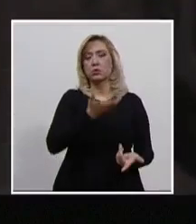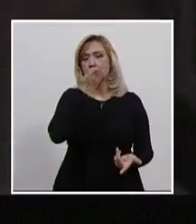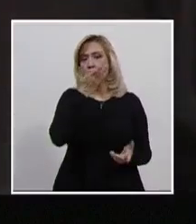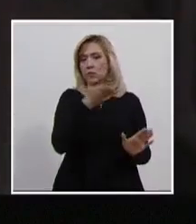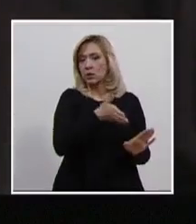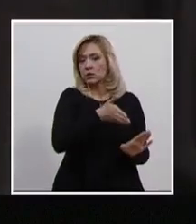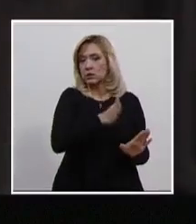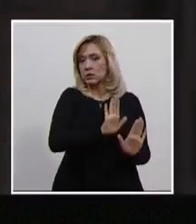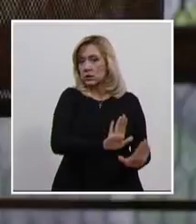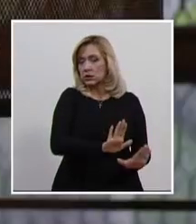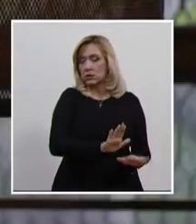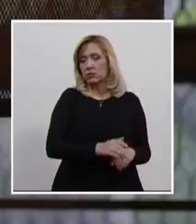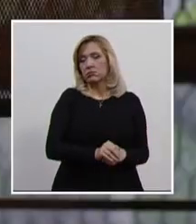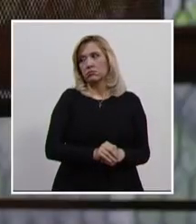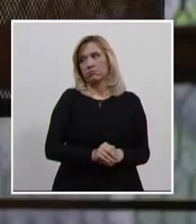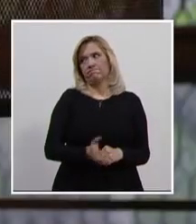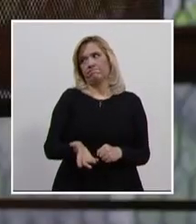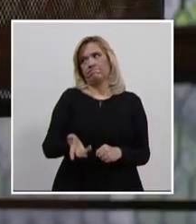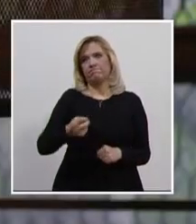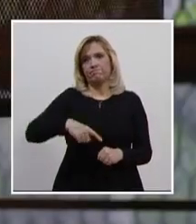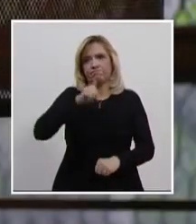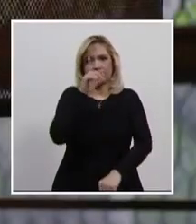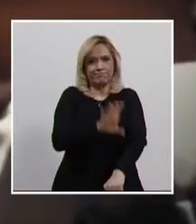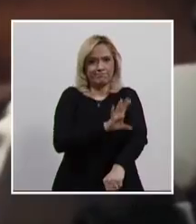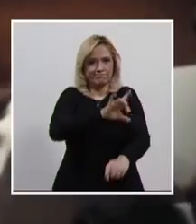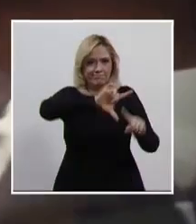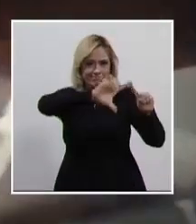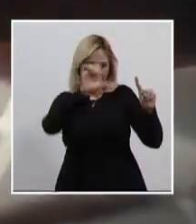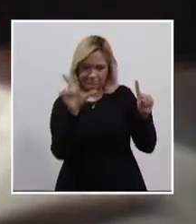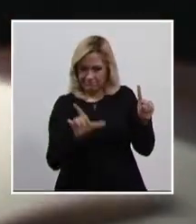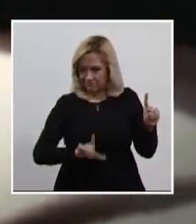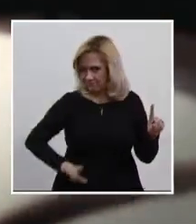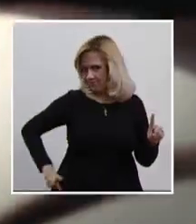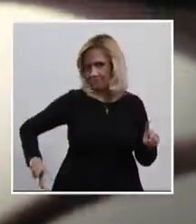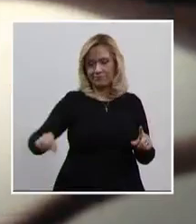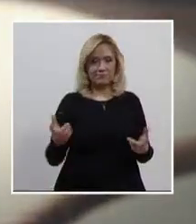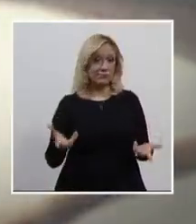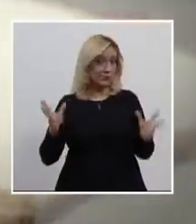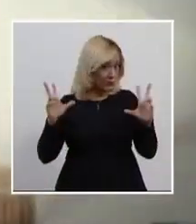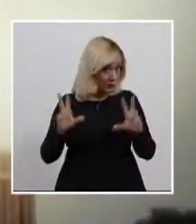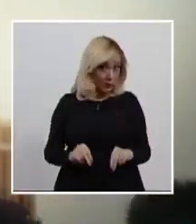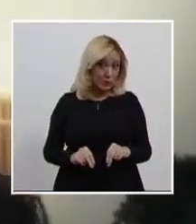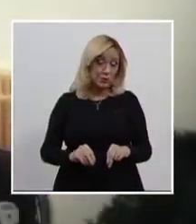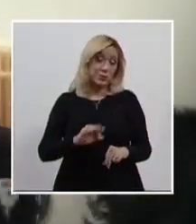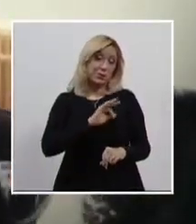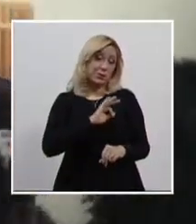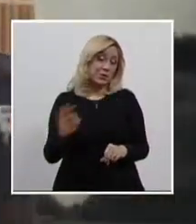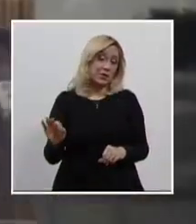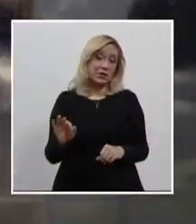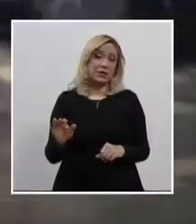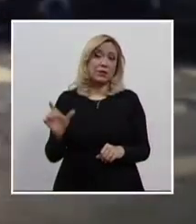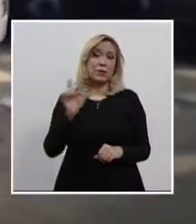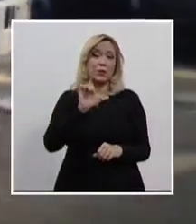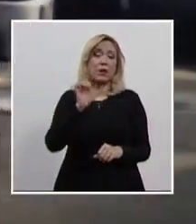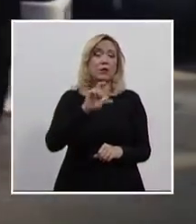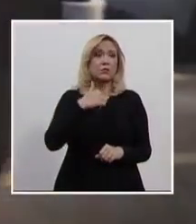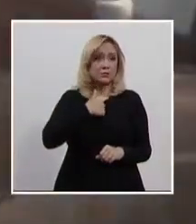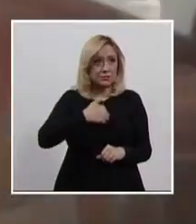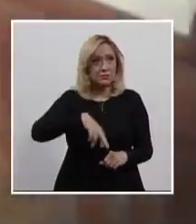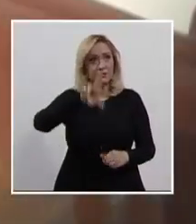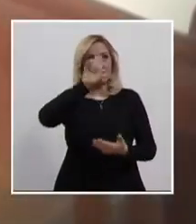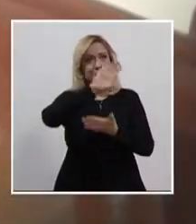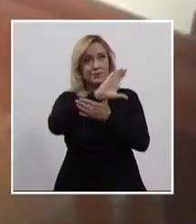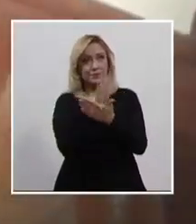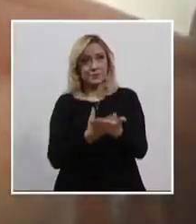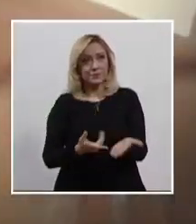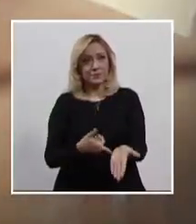a los participantes del mercado eléctrico nacional, pues de lo contrario, se provocaría que, al concursar para lograr la contratación